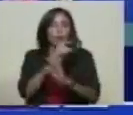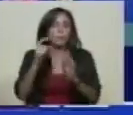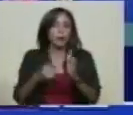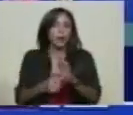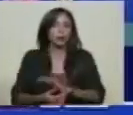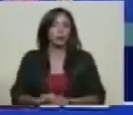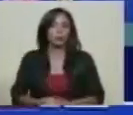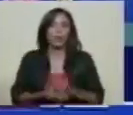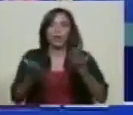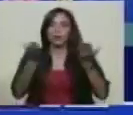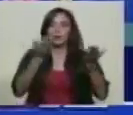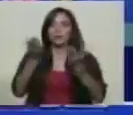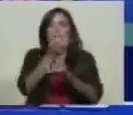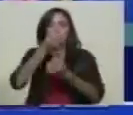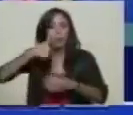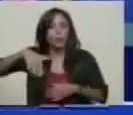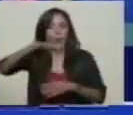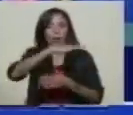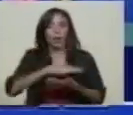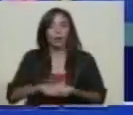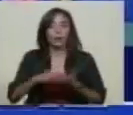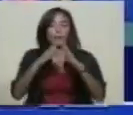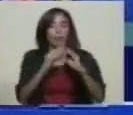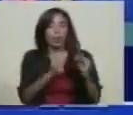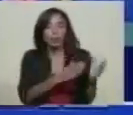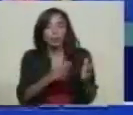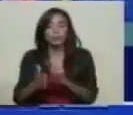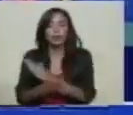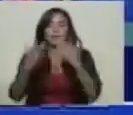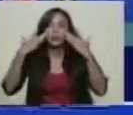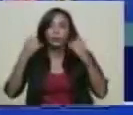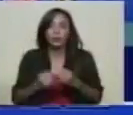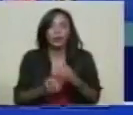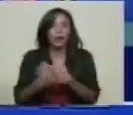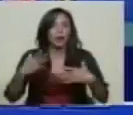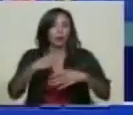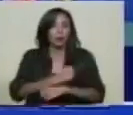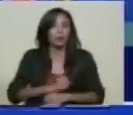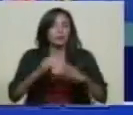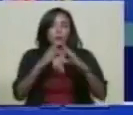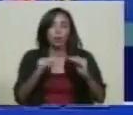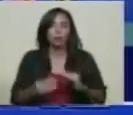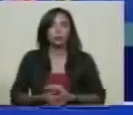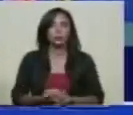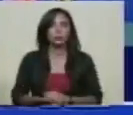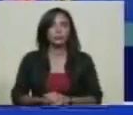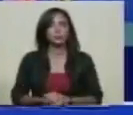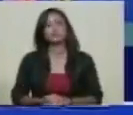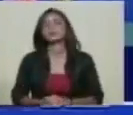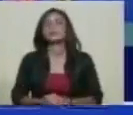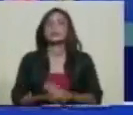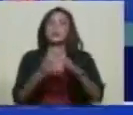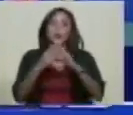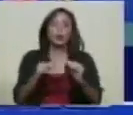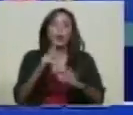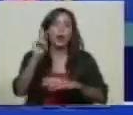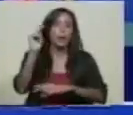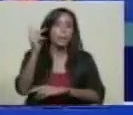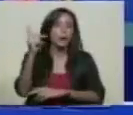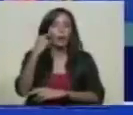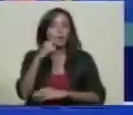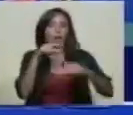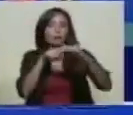centros de servicio popular y sus debidas medidas de seguridad, inaugurar las casas parroquiales del